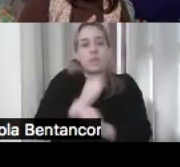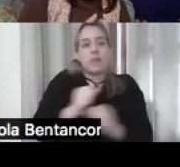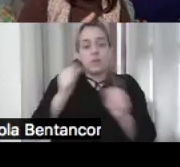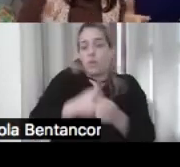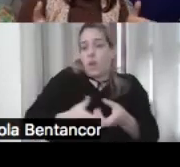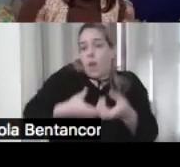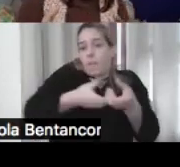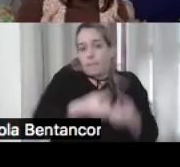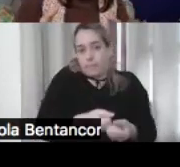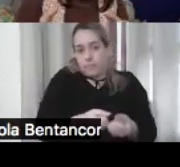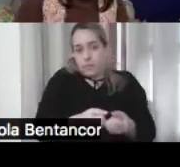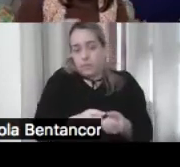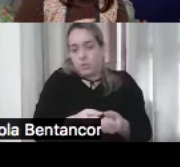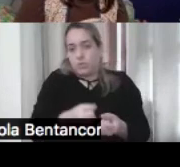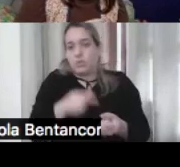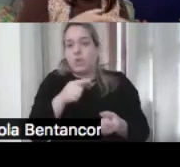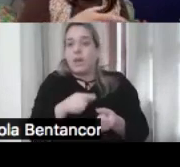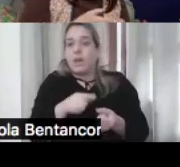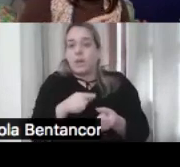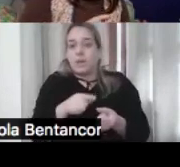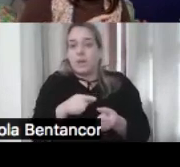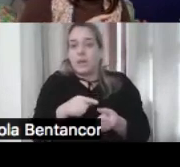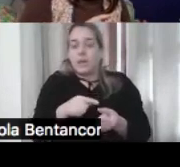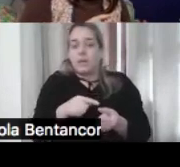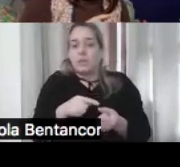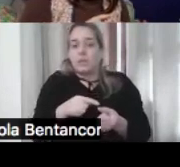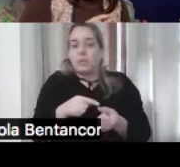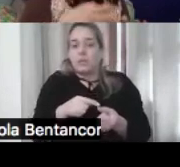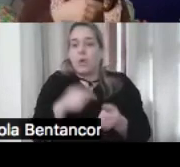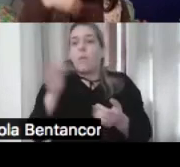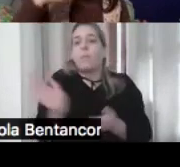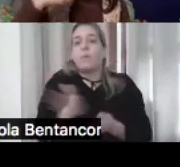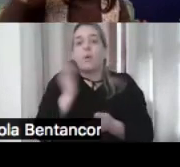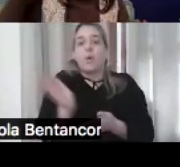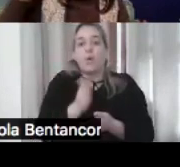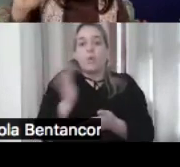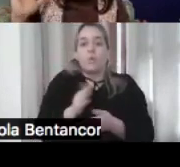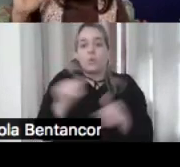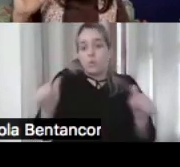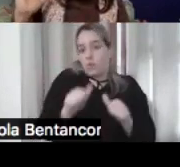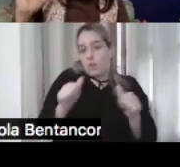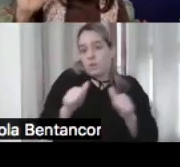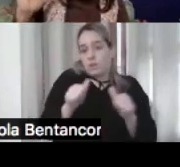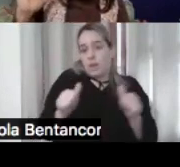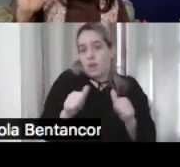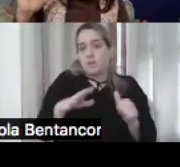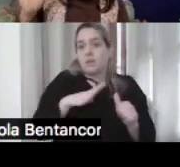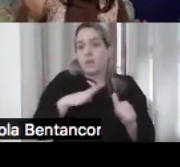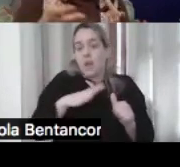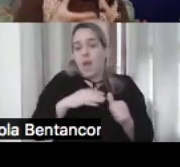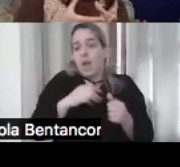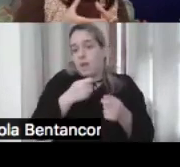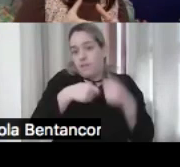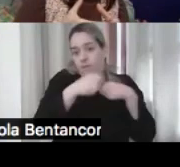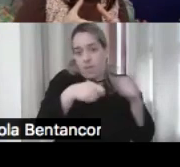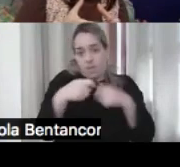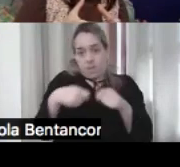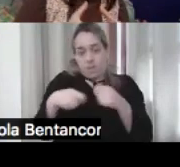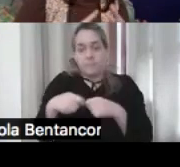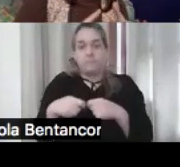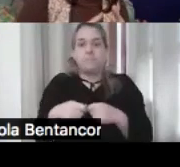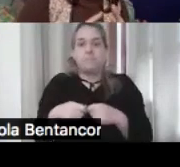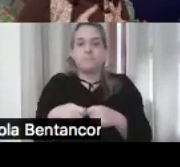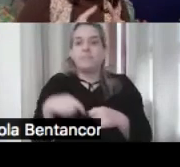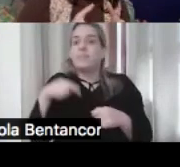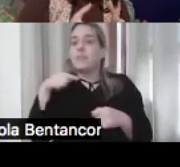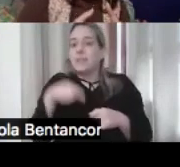de apoyo, que son productos fabricados específicamente o productos que están disponibles en el mercado que cumplen